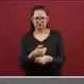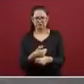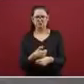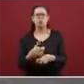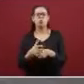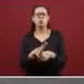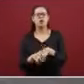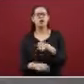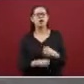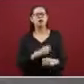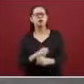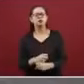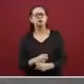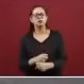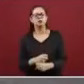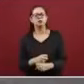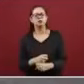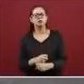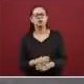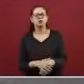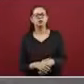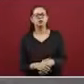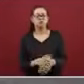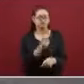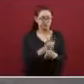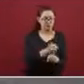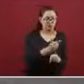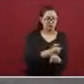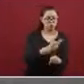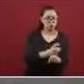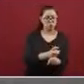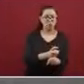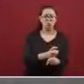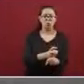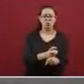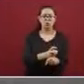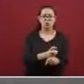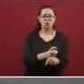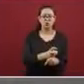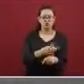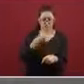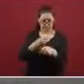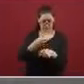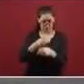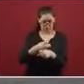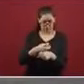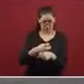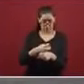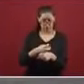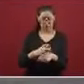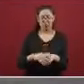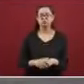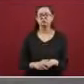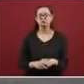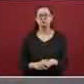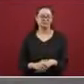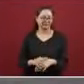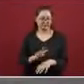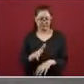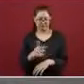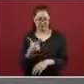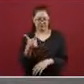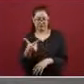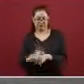¿En qué año? ¿Segundo? Segundo. O sea, tienen